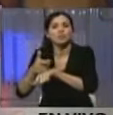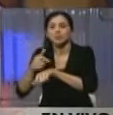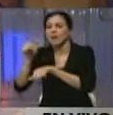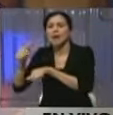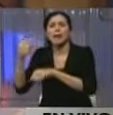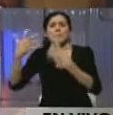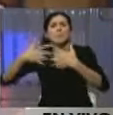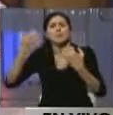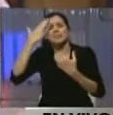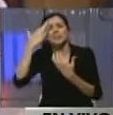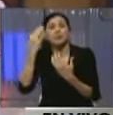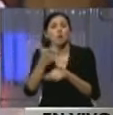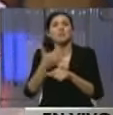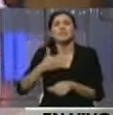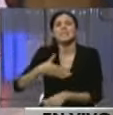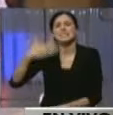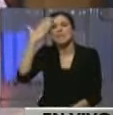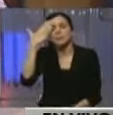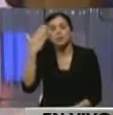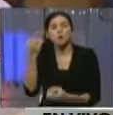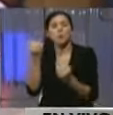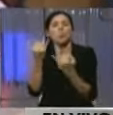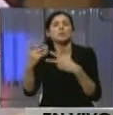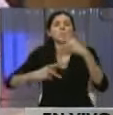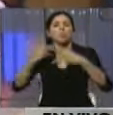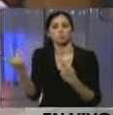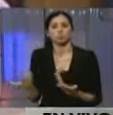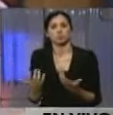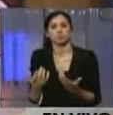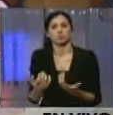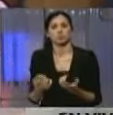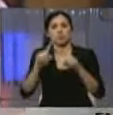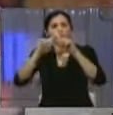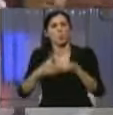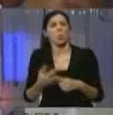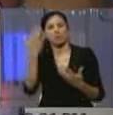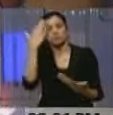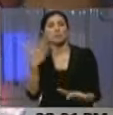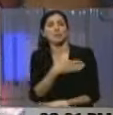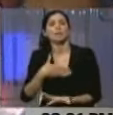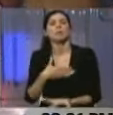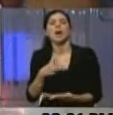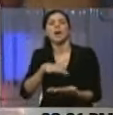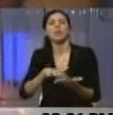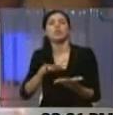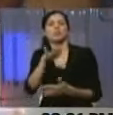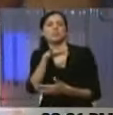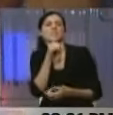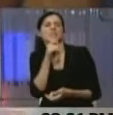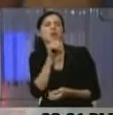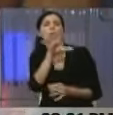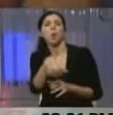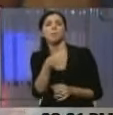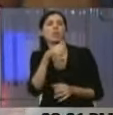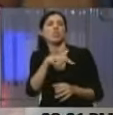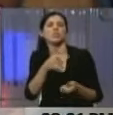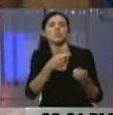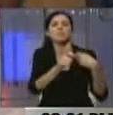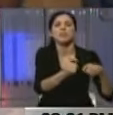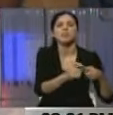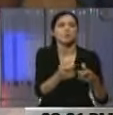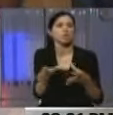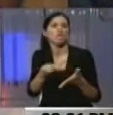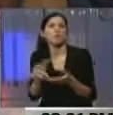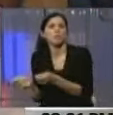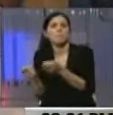procesa en materia prima. Debemos saber cuántos rubros se producen y debemos saber a dónde van esos rubros y cómo se distribuyen esos rubros